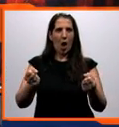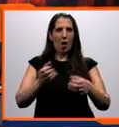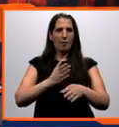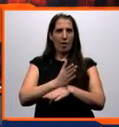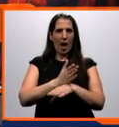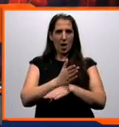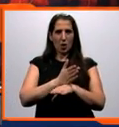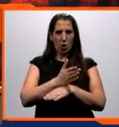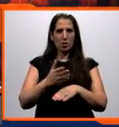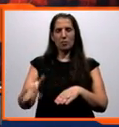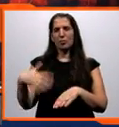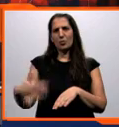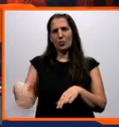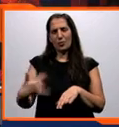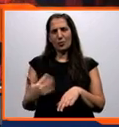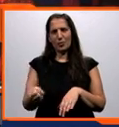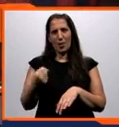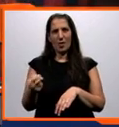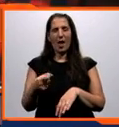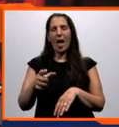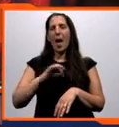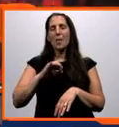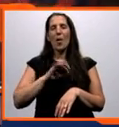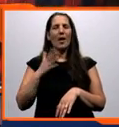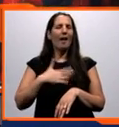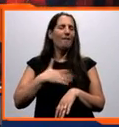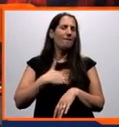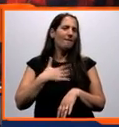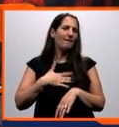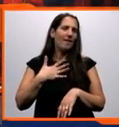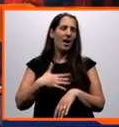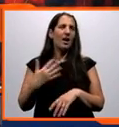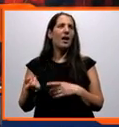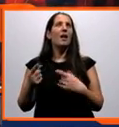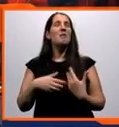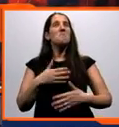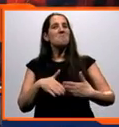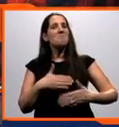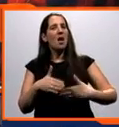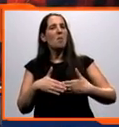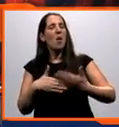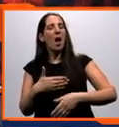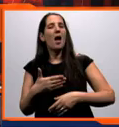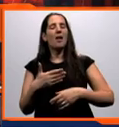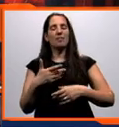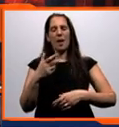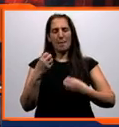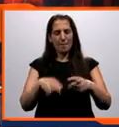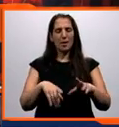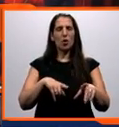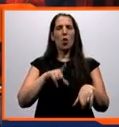y Disfruté esa época después de la etapa siguiente de cuando arrancó el tc2000